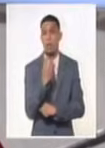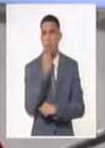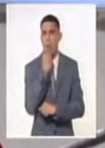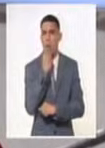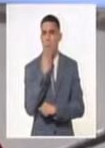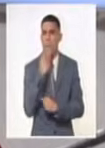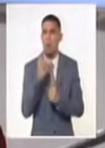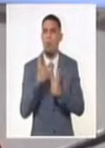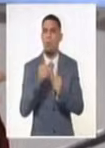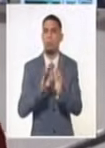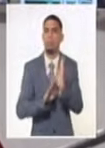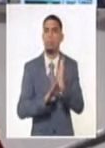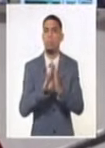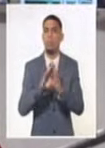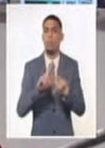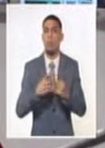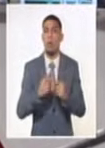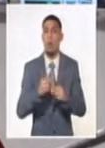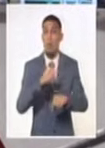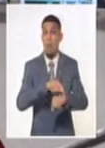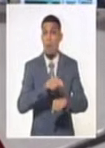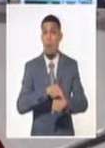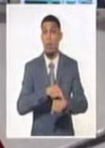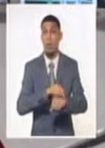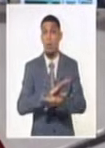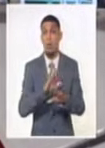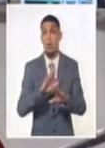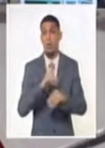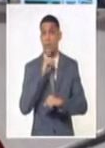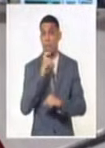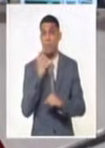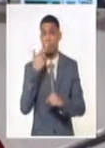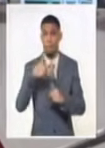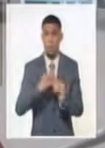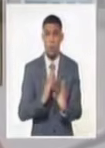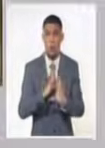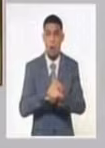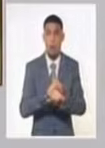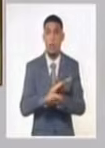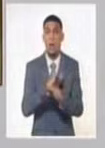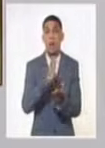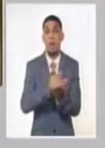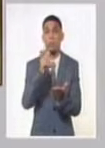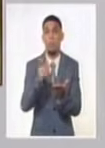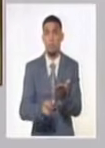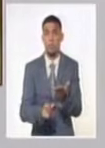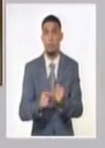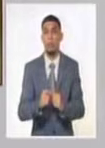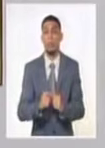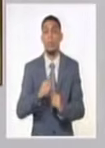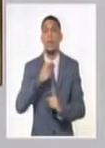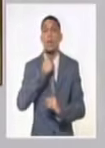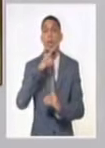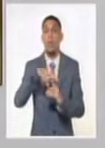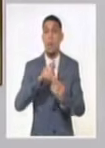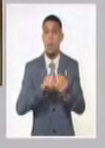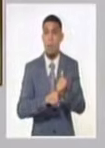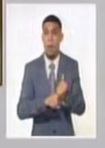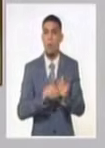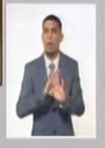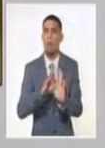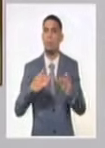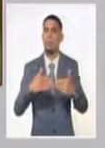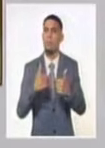ha sucedido esta emergencia mayor, ya nuestros muchachos de grado terminal de la educación técnico-profesional habían concluido